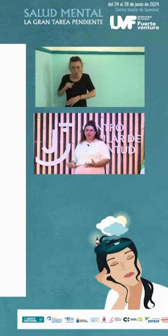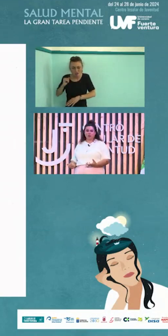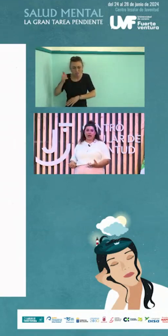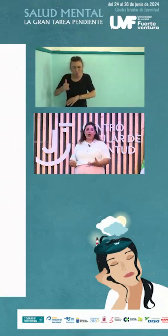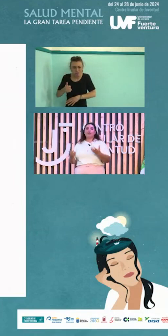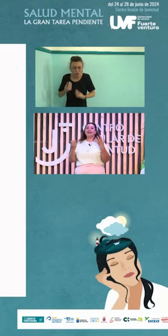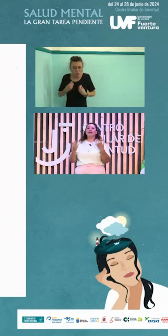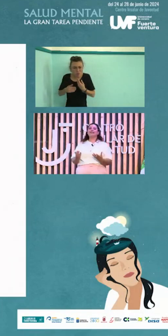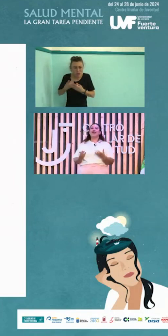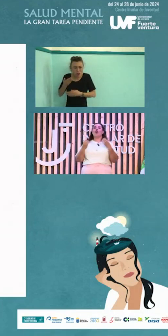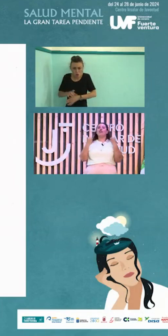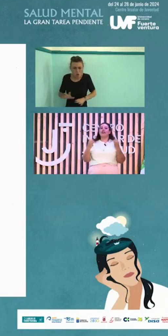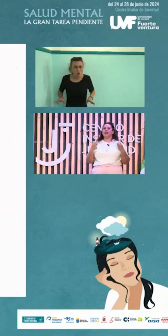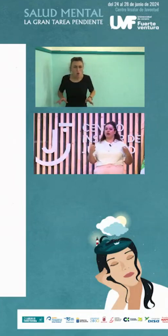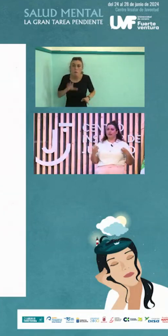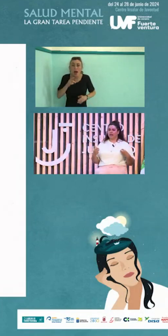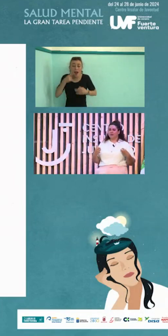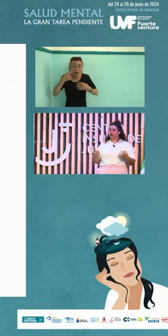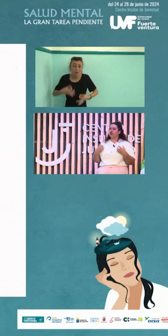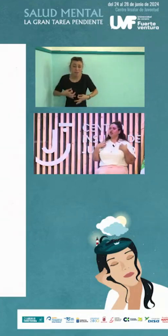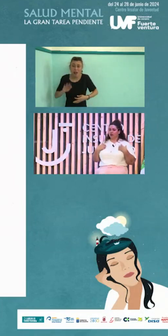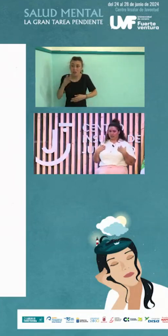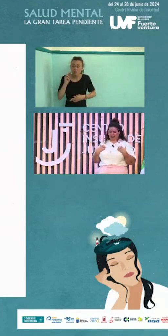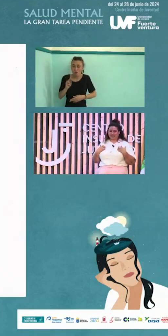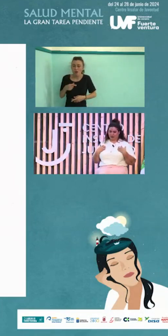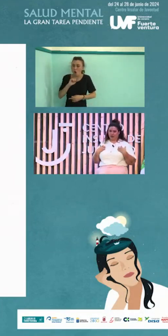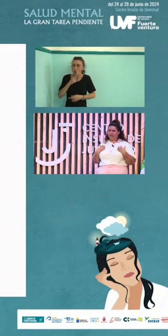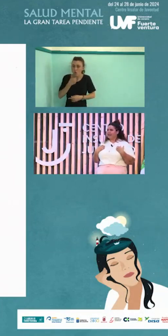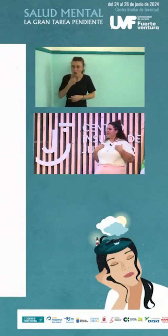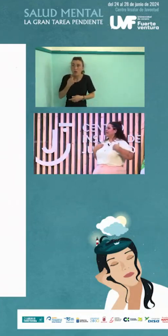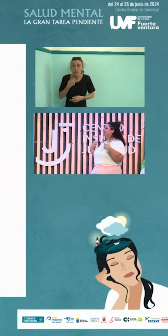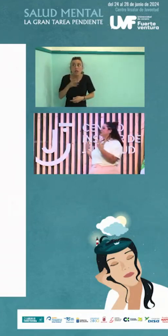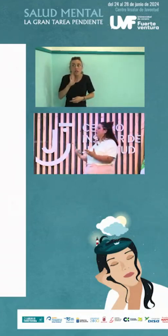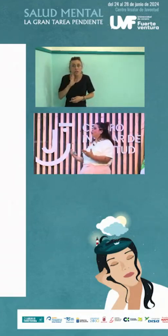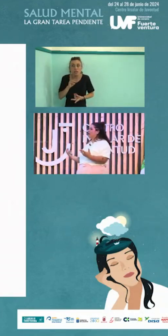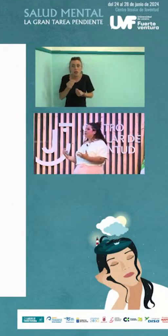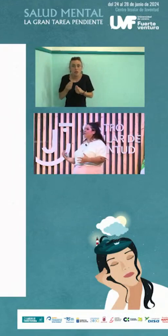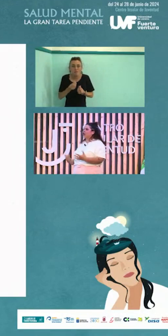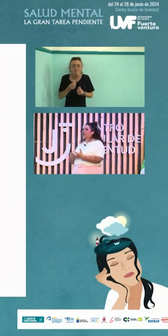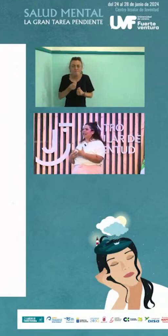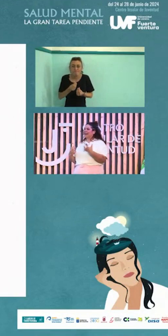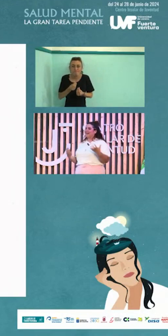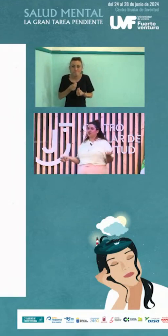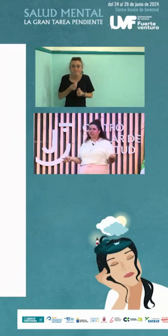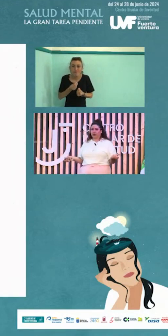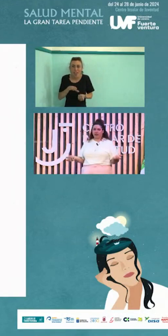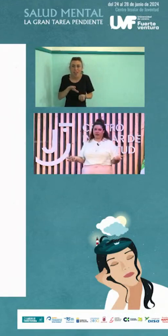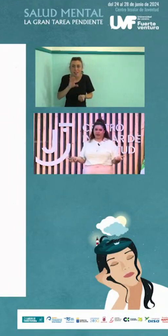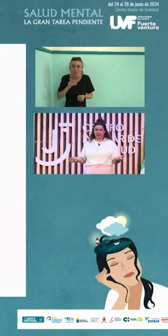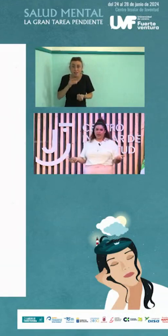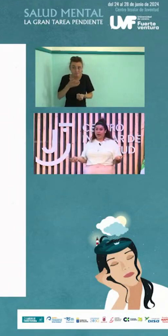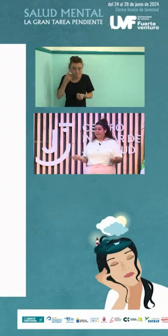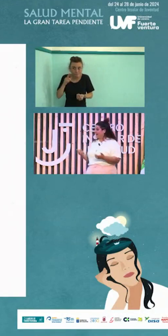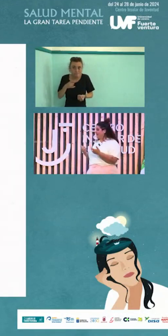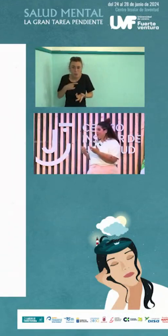tiempo de su vida porque realmente odian lo que ven en el espejo y yo sé lo que es esa sensación de mirarte en el espejo y no poder encontrar nada positivo que decir de